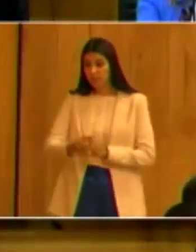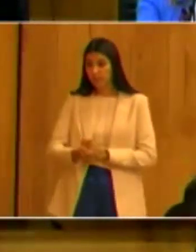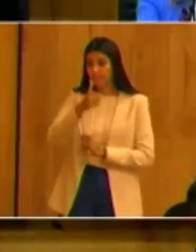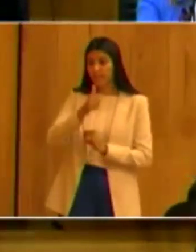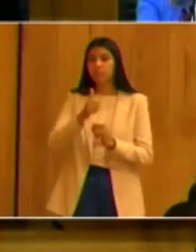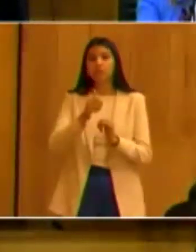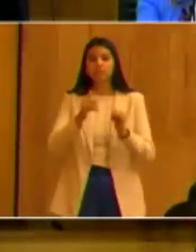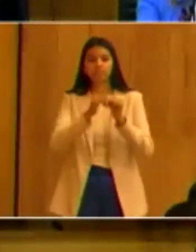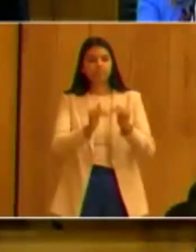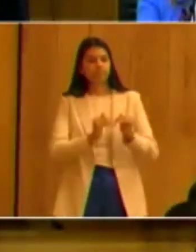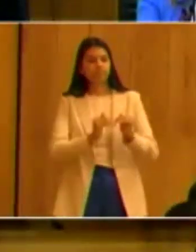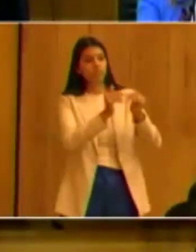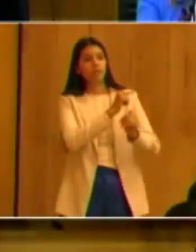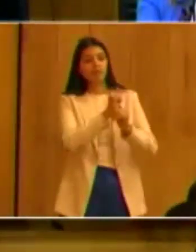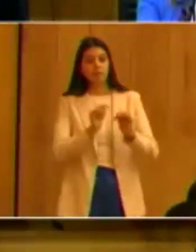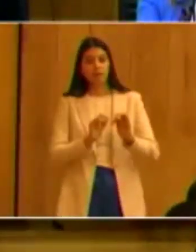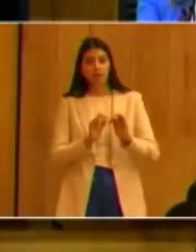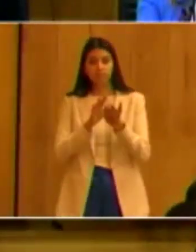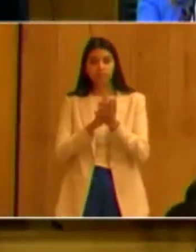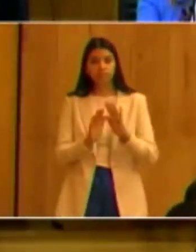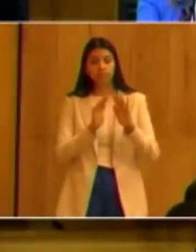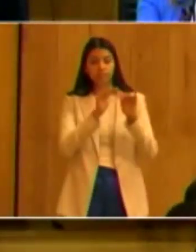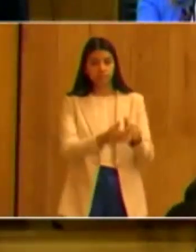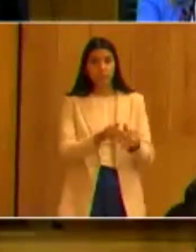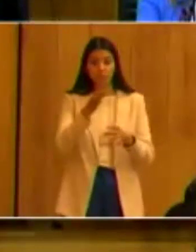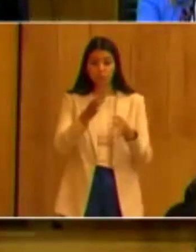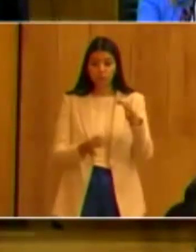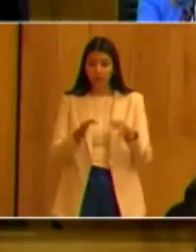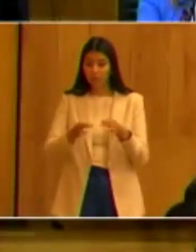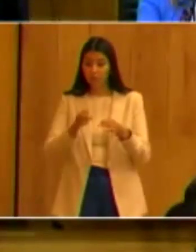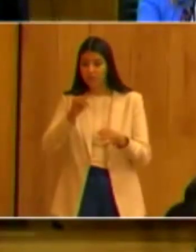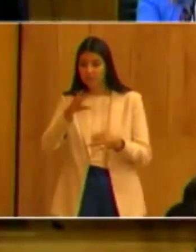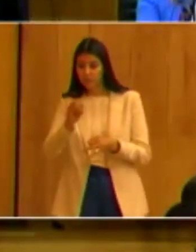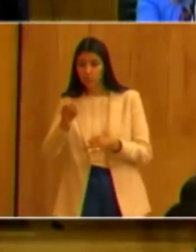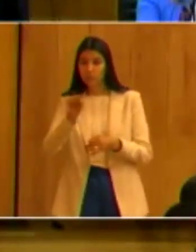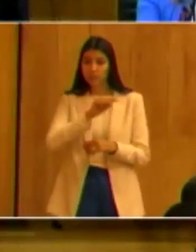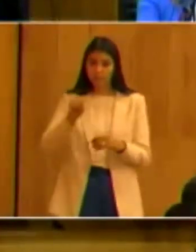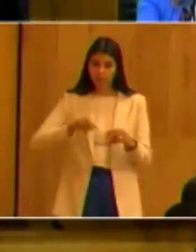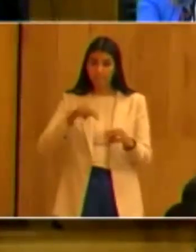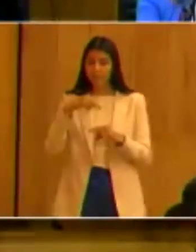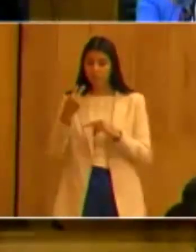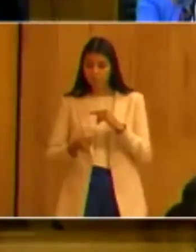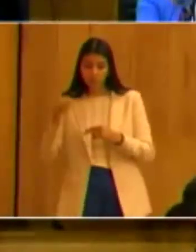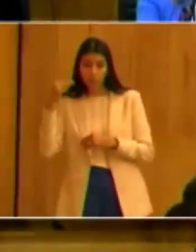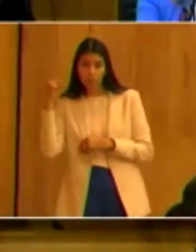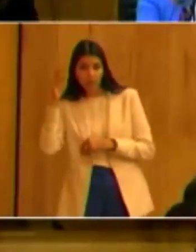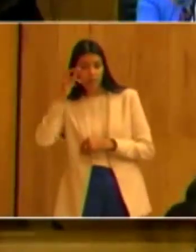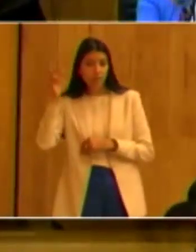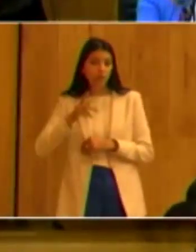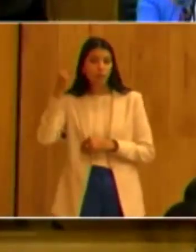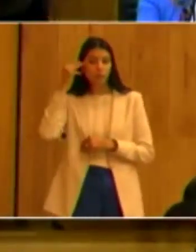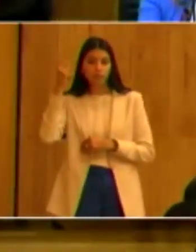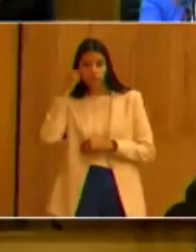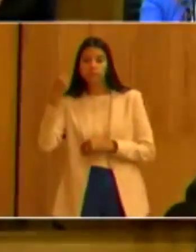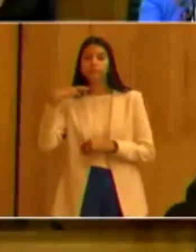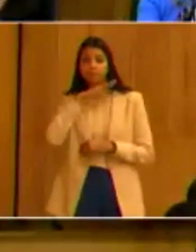instancia, habiendo sido adscrita en juzgados de los distritos de Sinapecuaro, Morelia, Hidalgo, Marabatío, Zamora